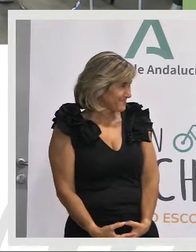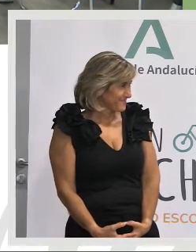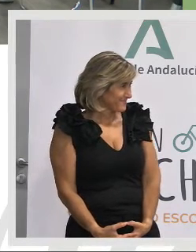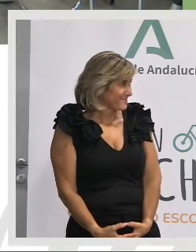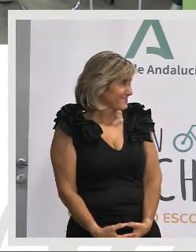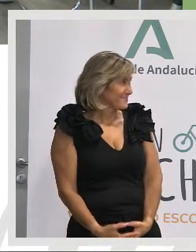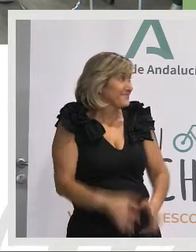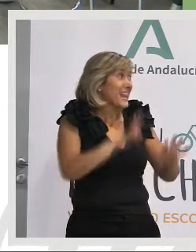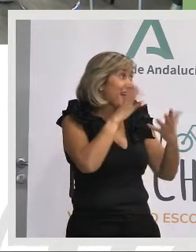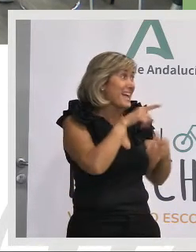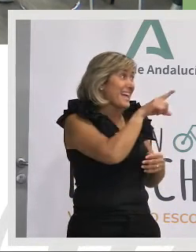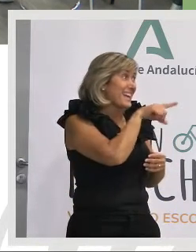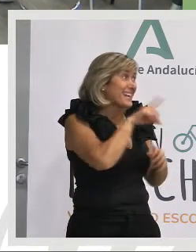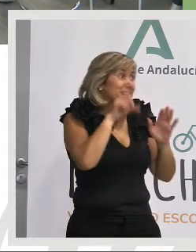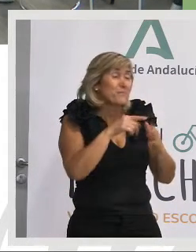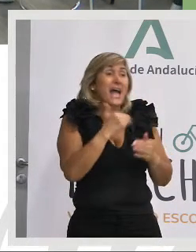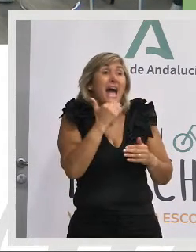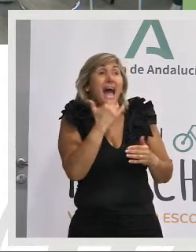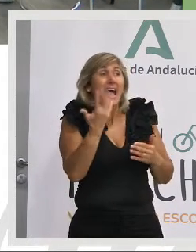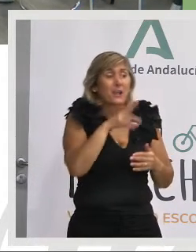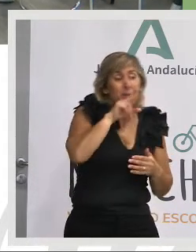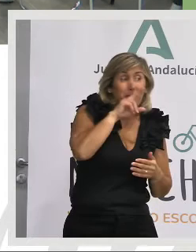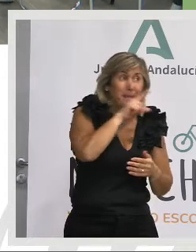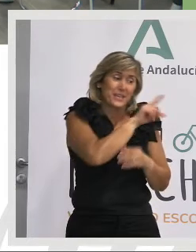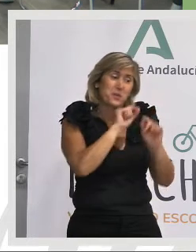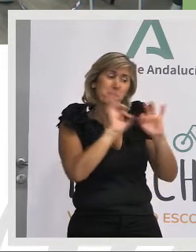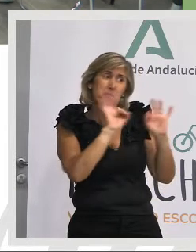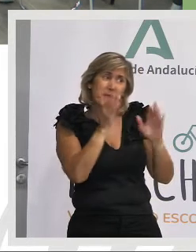A ver, que ellos también tienen algunas palabras que han preparado. A ver.